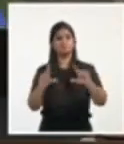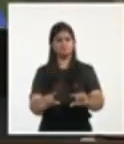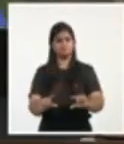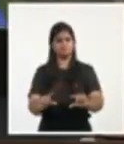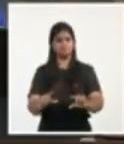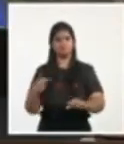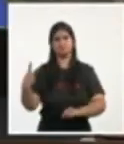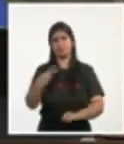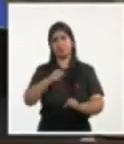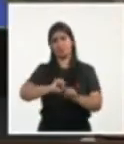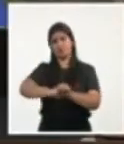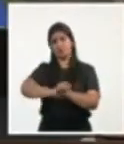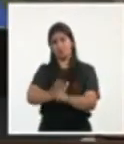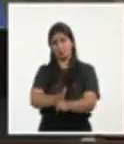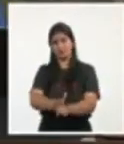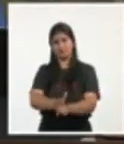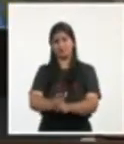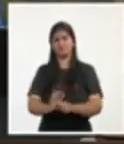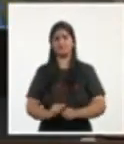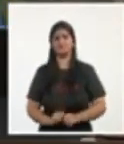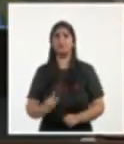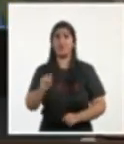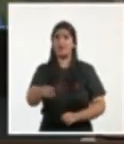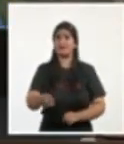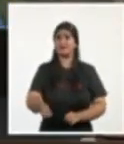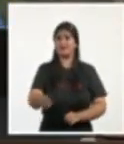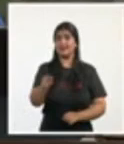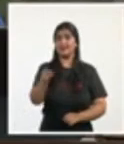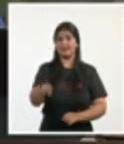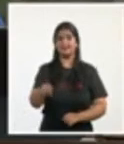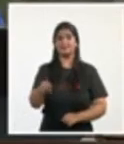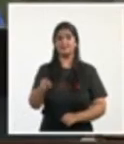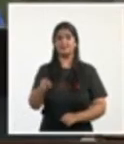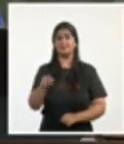Bueno, una vez más la prensa, ahí tenemos al compañero Tamayo.